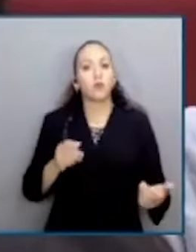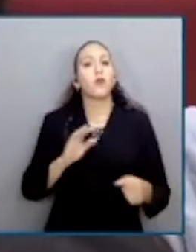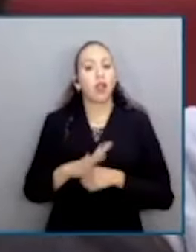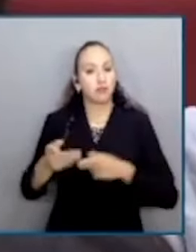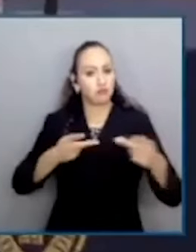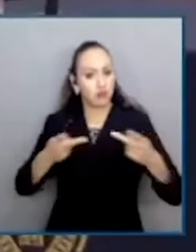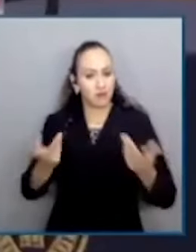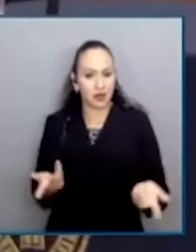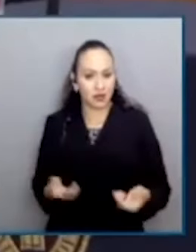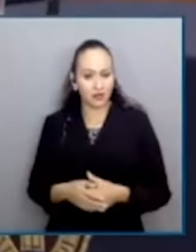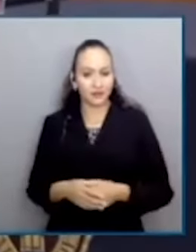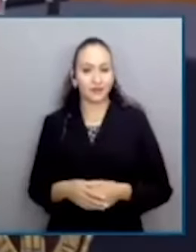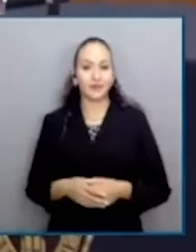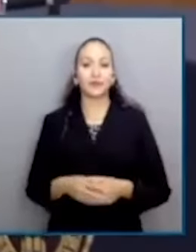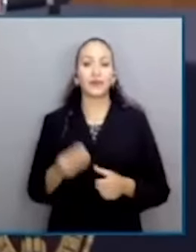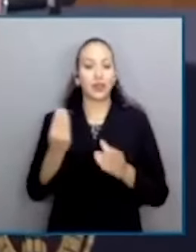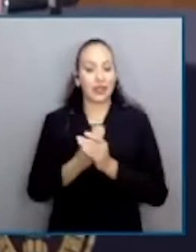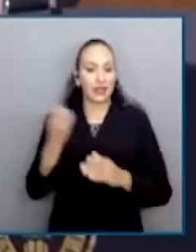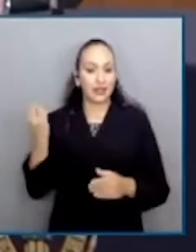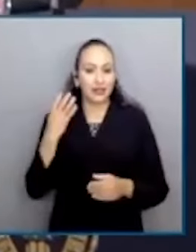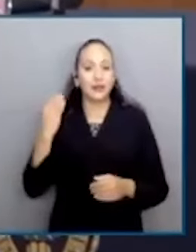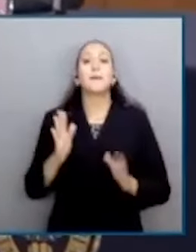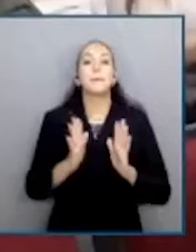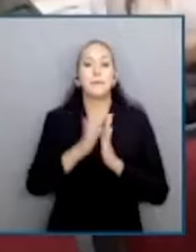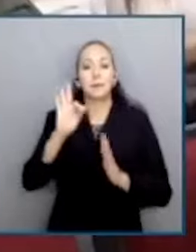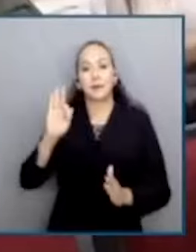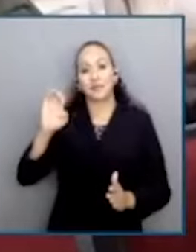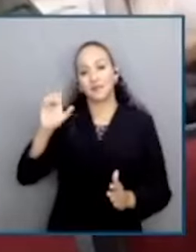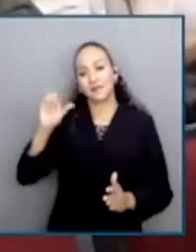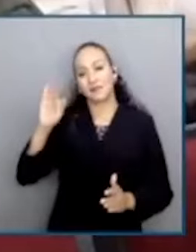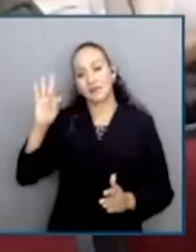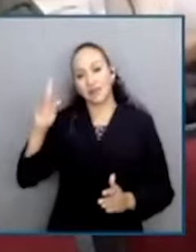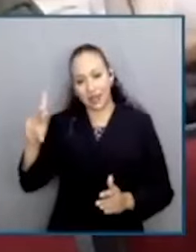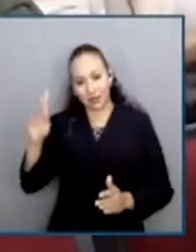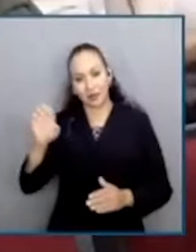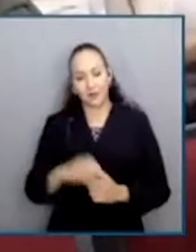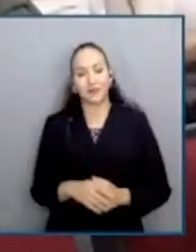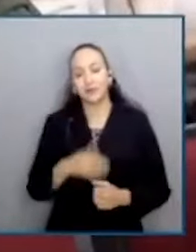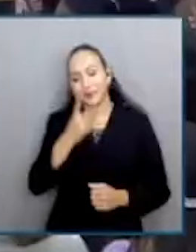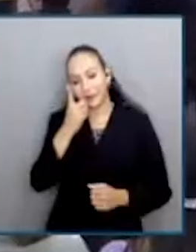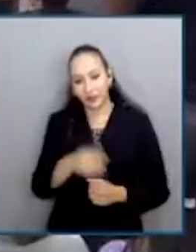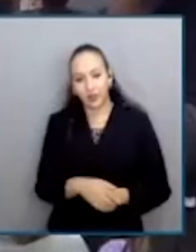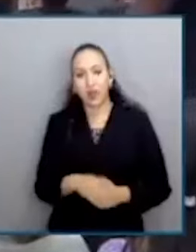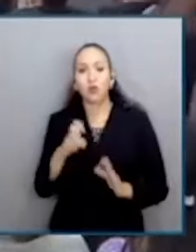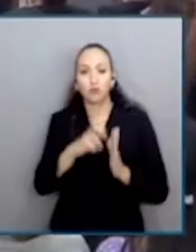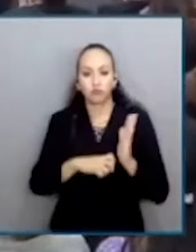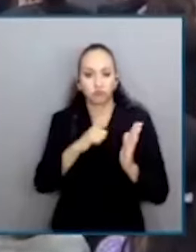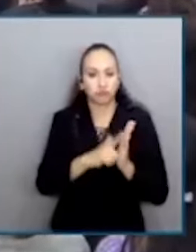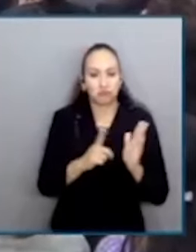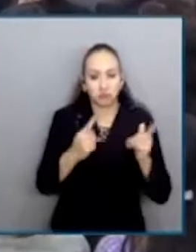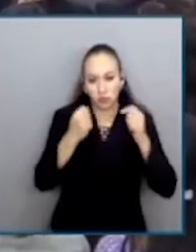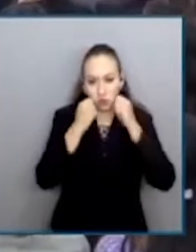del seminario participó el magistrado electoral Felipe Alfredo Fuentes Barrera, quien aseguró que cualquier reforma debe llevar a mejorar las